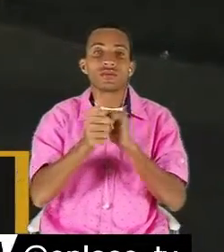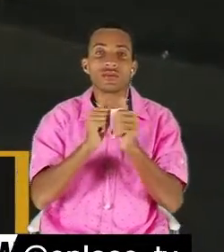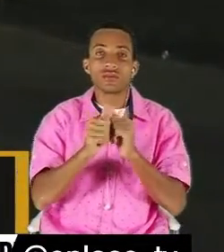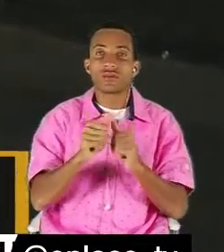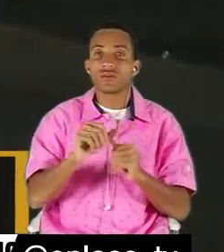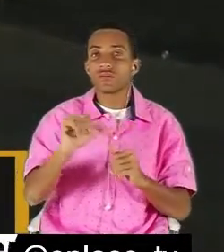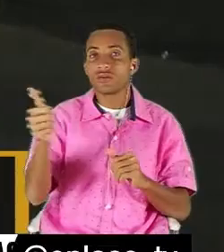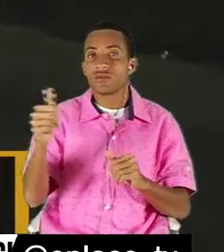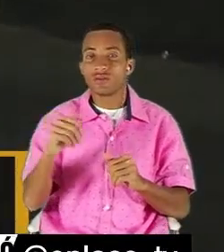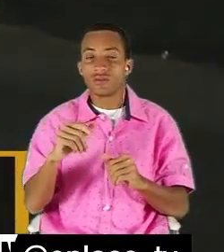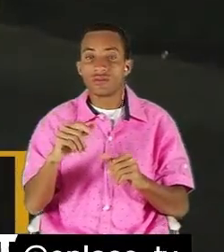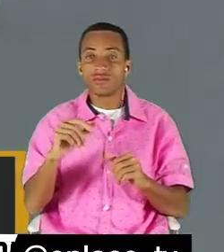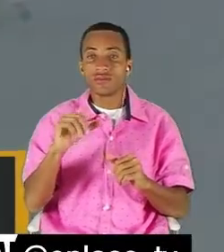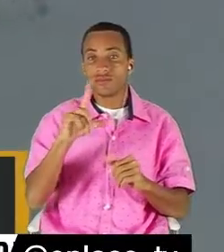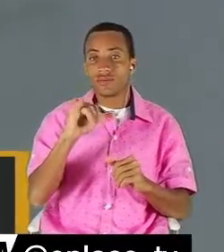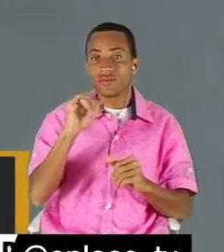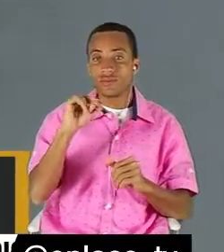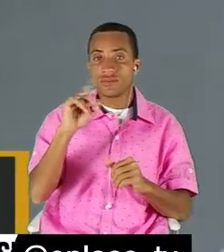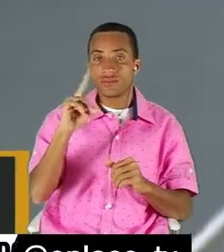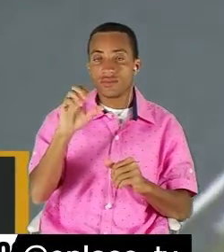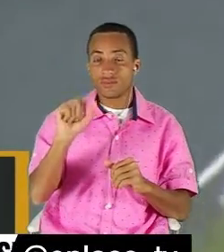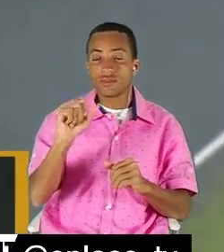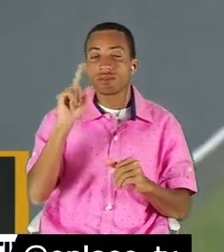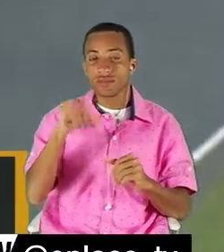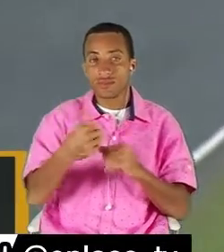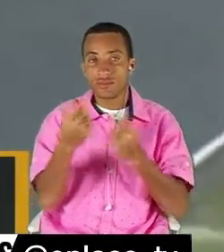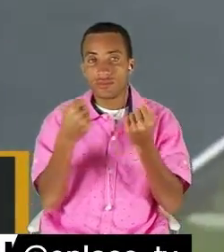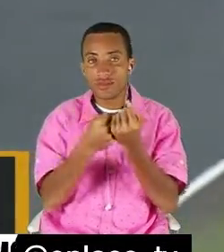poseen al INDE Santander para que los apoye. En el nacional